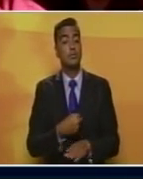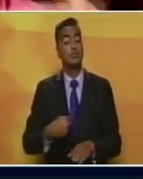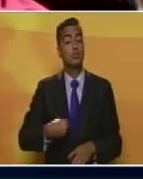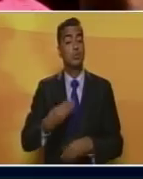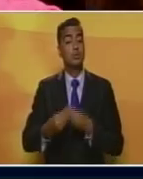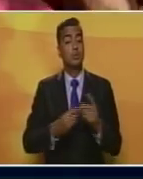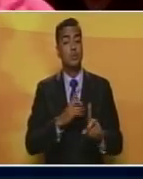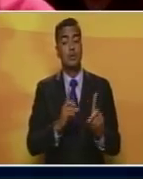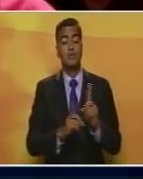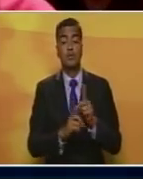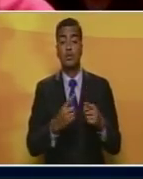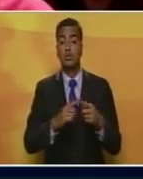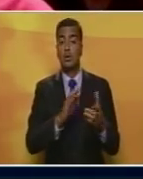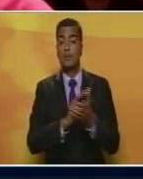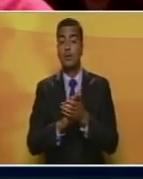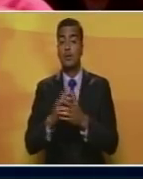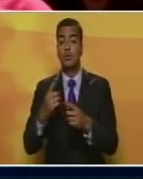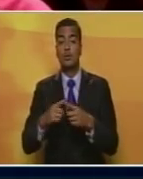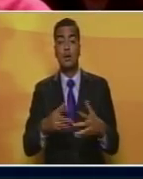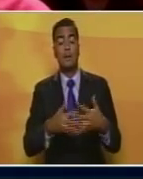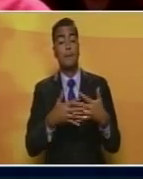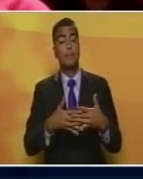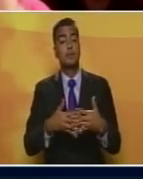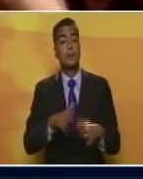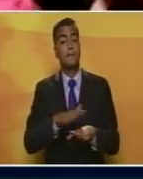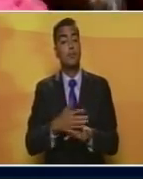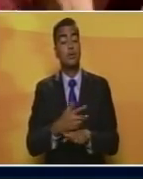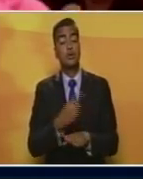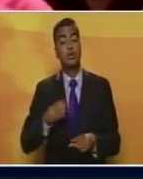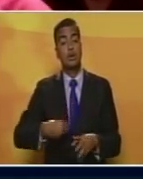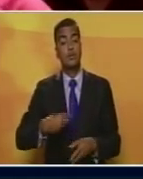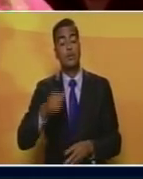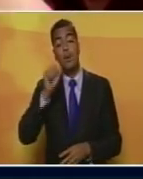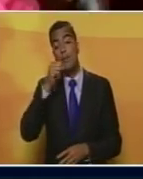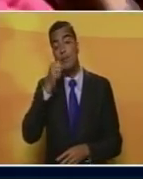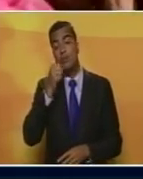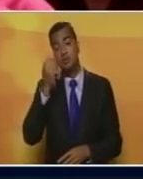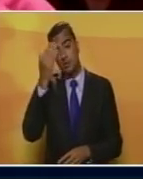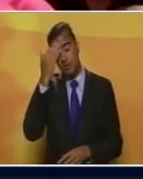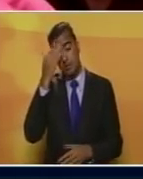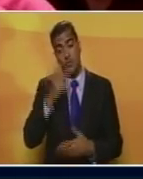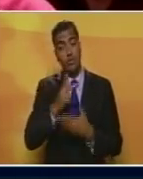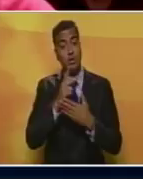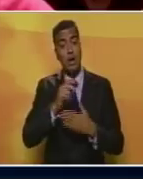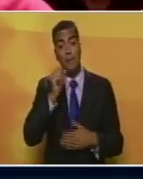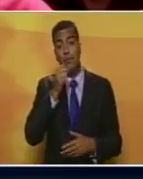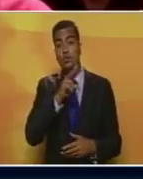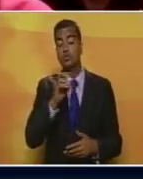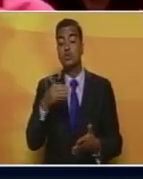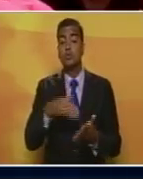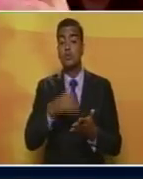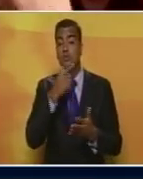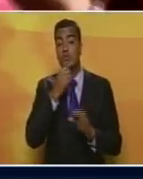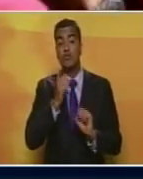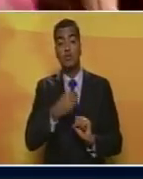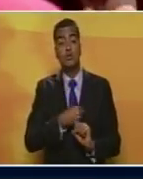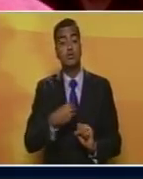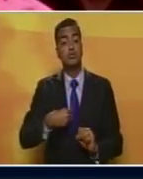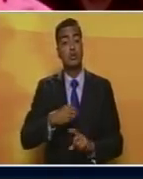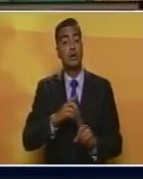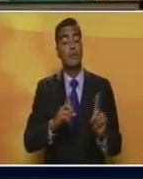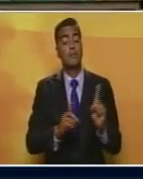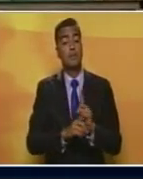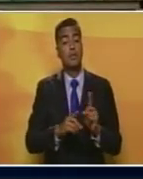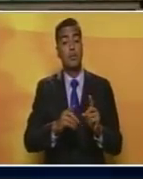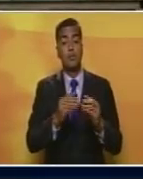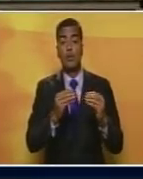en el contrato colectivo desde hace más de 40 años. Si nosotros no podemos comprar el producto de la empresa donde elaboramos, ¿a quién se lo compramos? Aquí nosotros